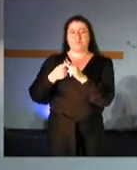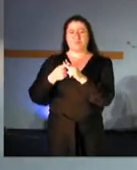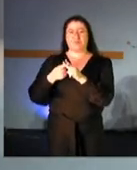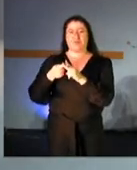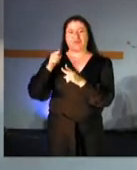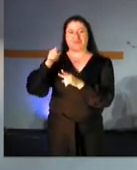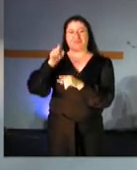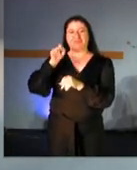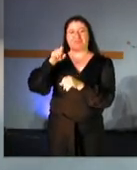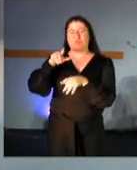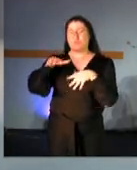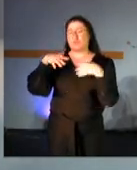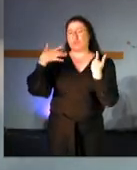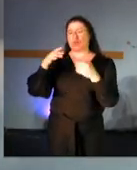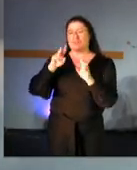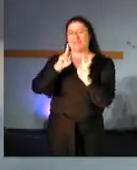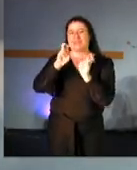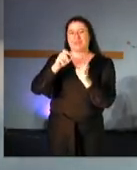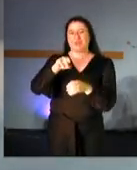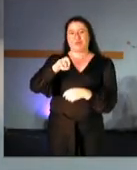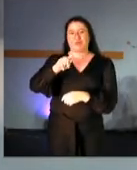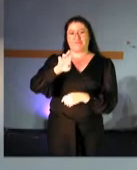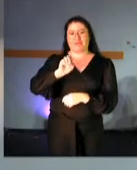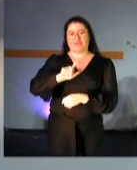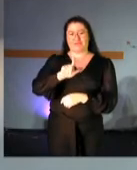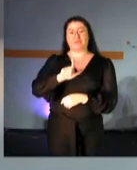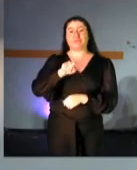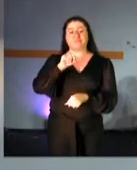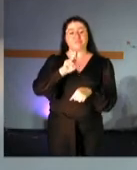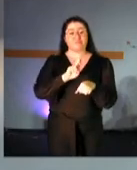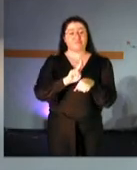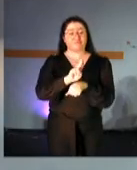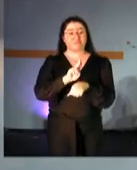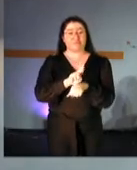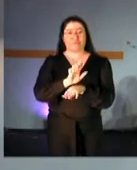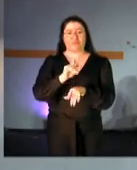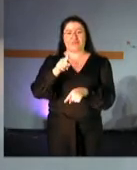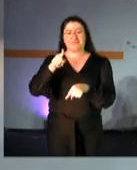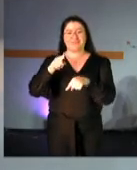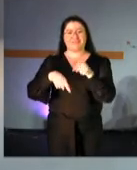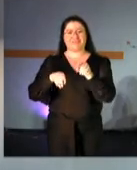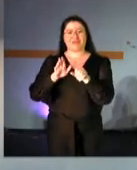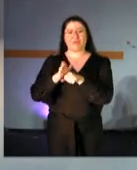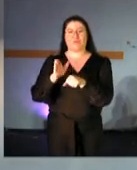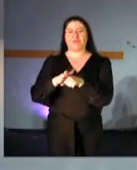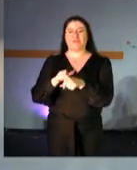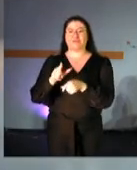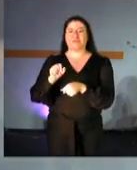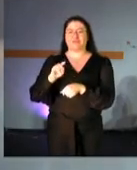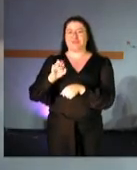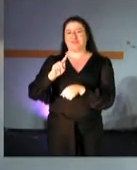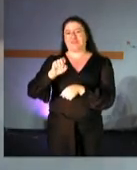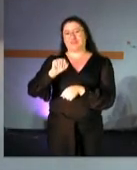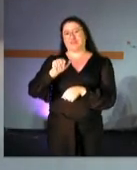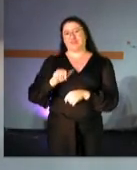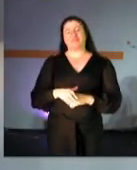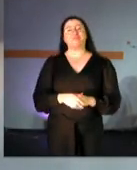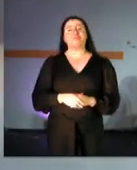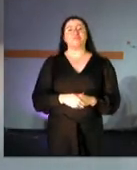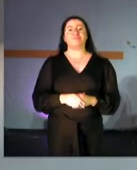la pesadilla neoliberal. Nicaragua se deshacía de la larga pesadilla somocista. Quería